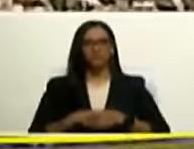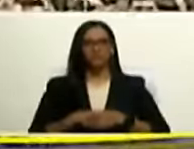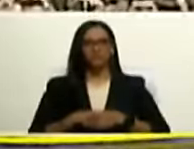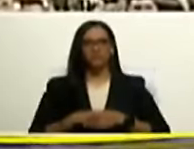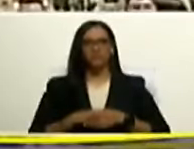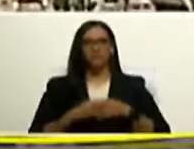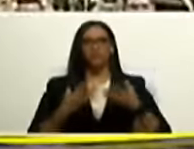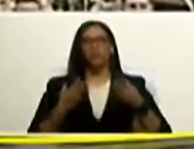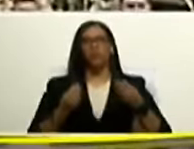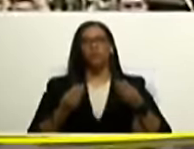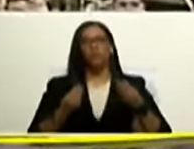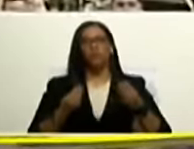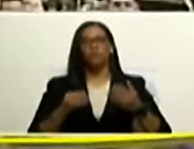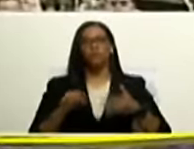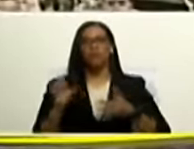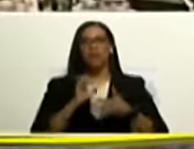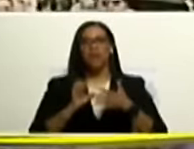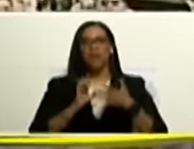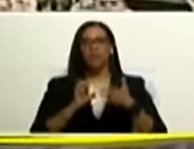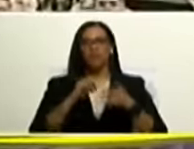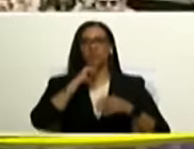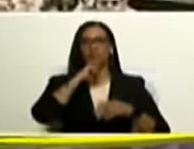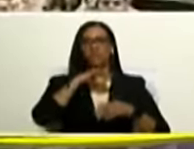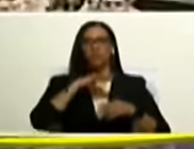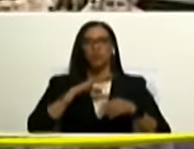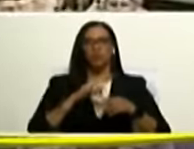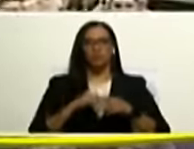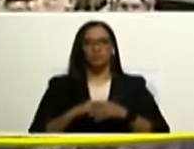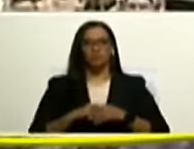Son muchos elementos de la historia.